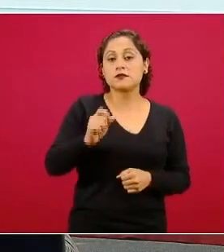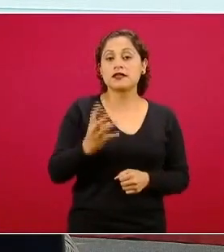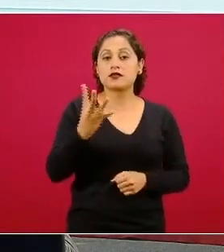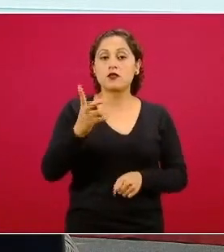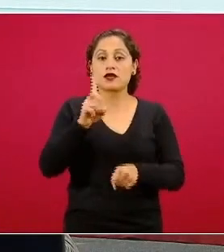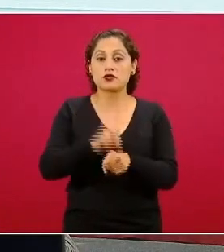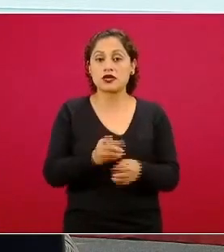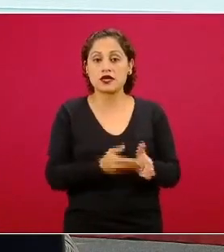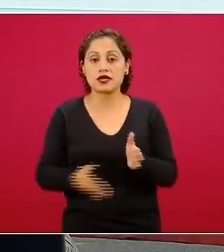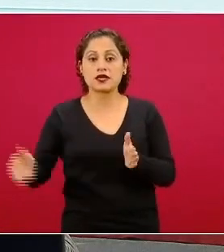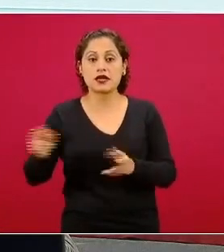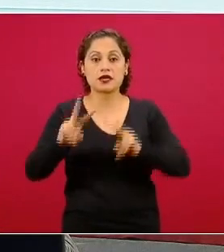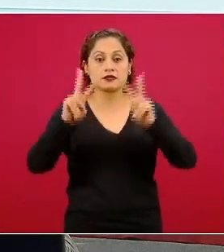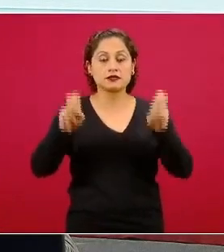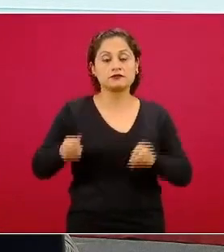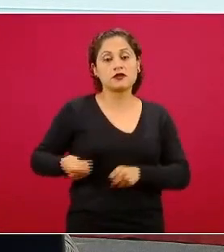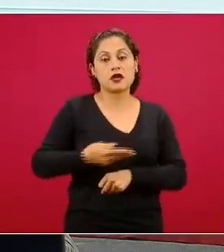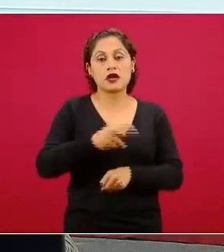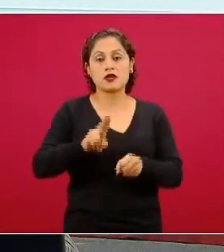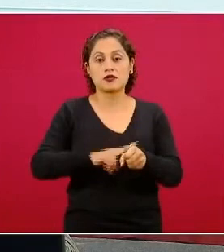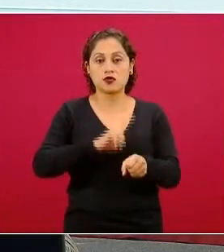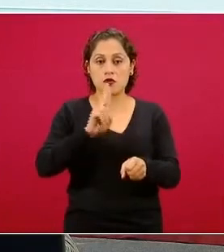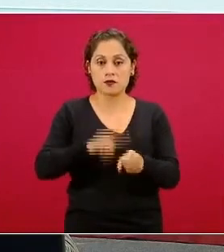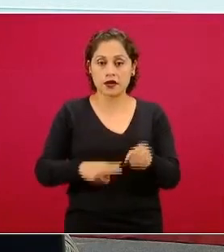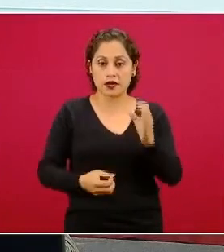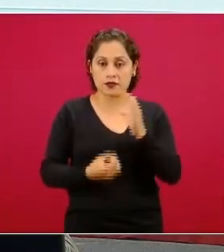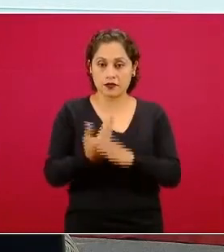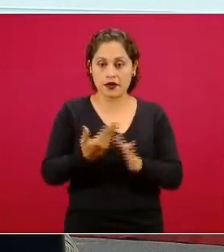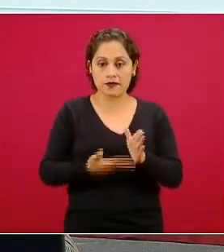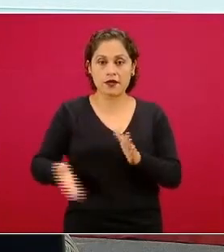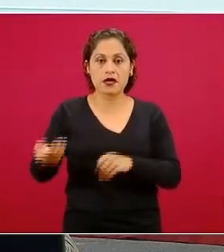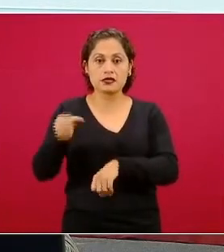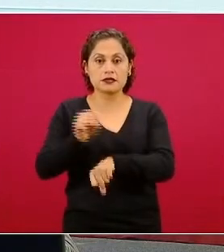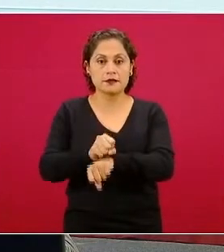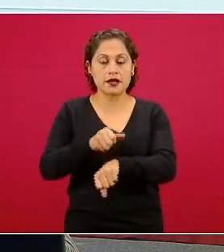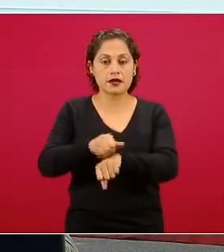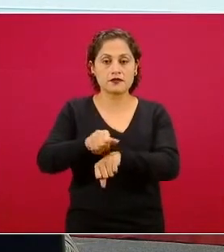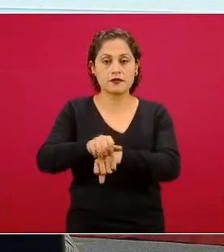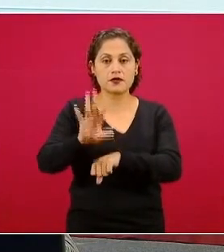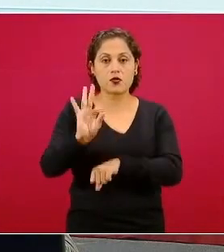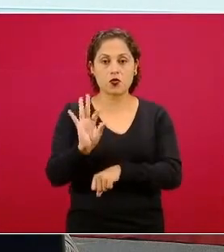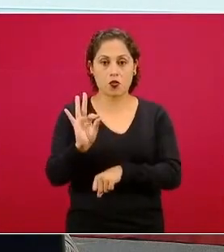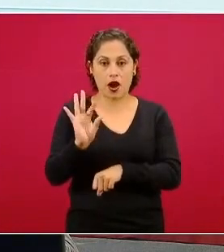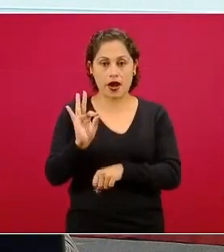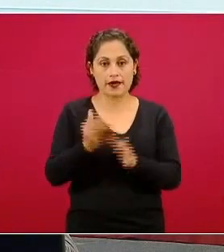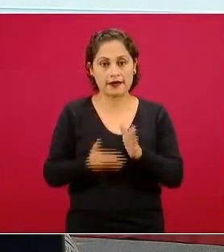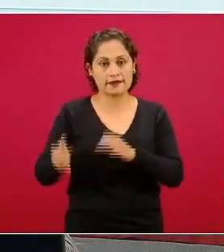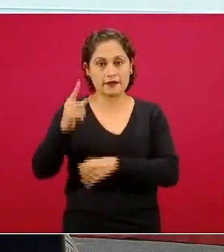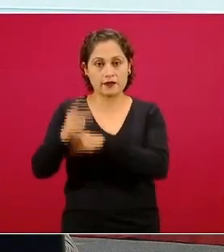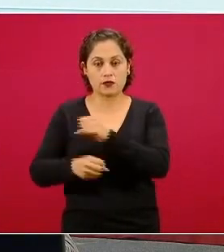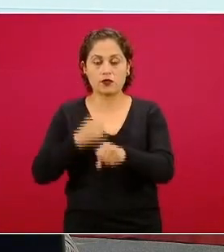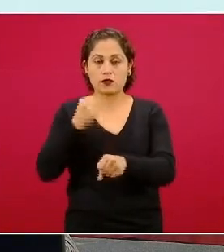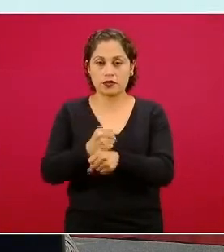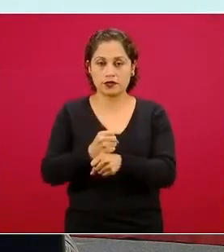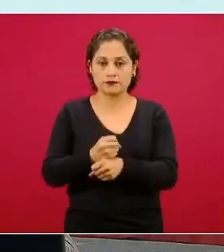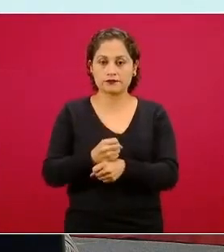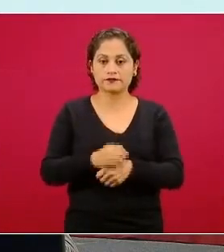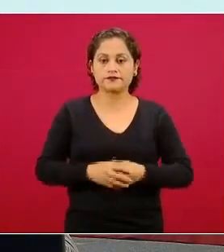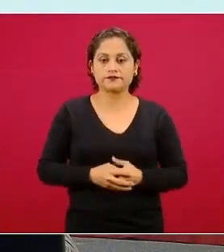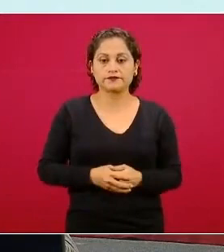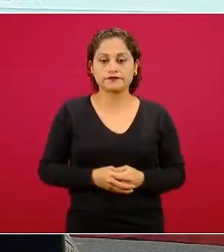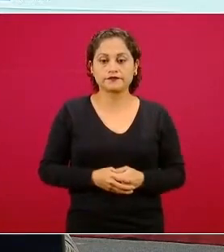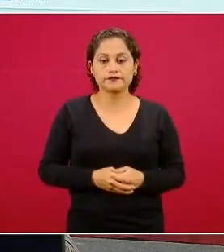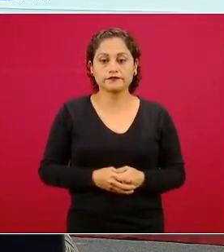normalidad seguimos con el proceso del semáforo. Estamos en la semana 40 del año. Vamos a pasar a la siguiente. Aquí